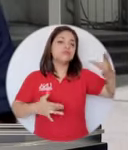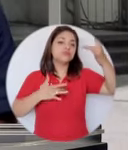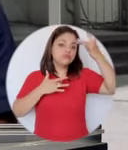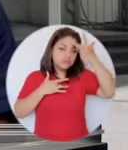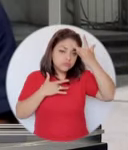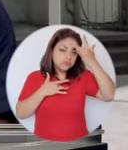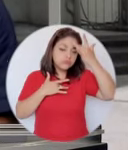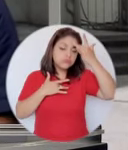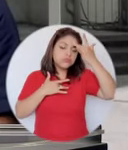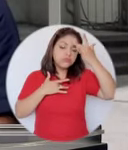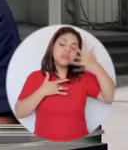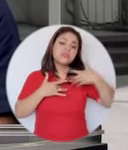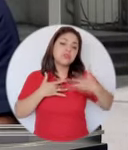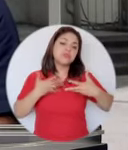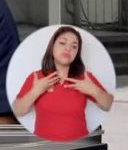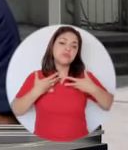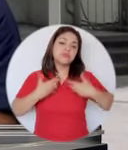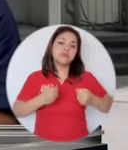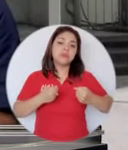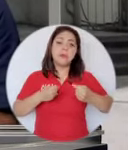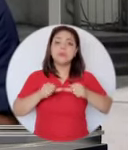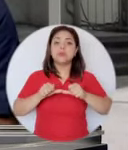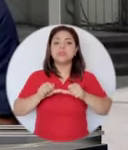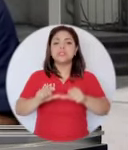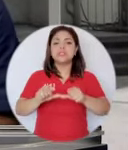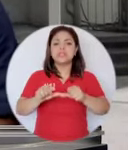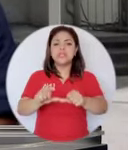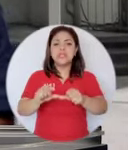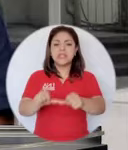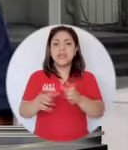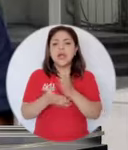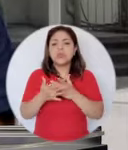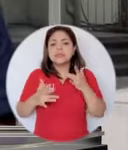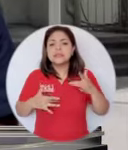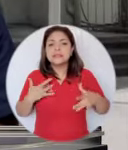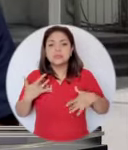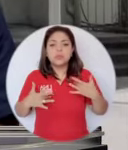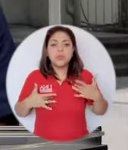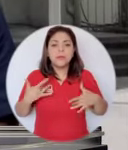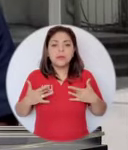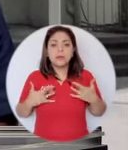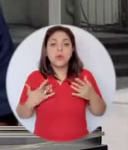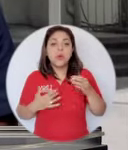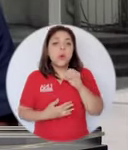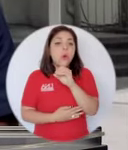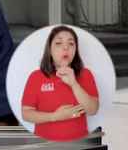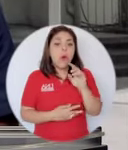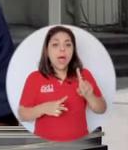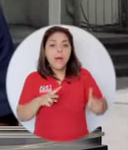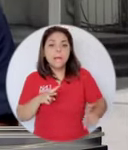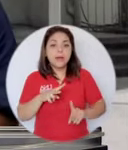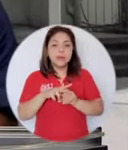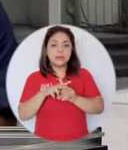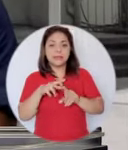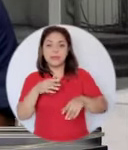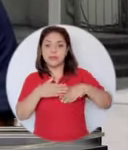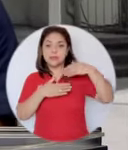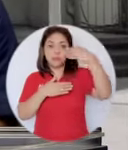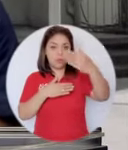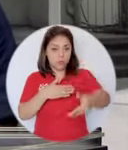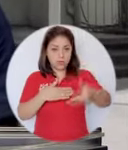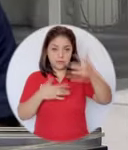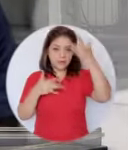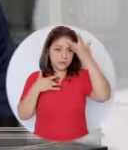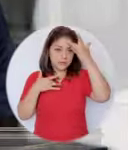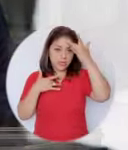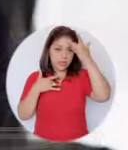enfermedad o que aparecen posteriores al padecimiento de la enfermedad, que inclusive puede ser que ni